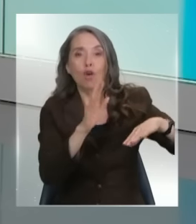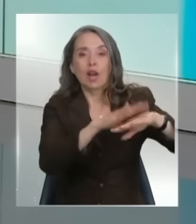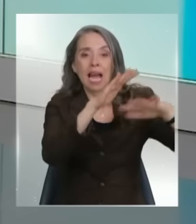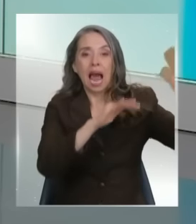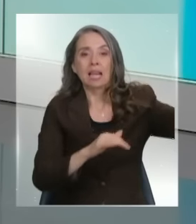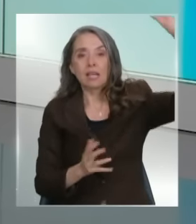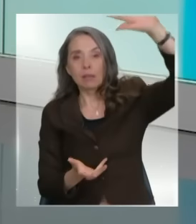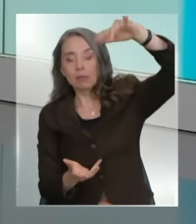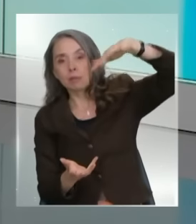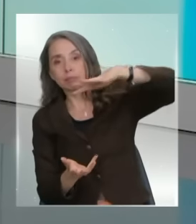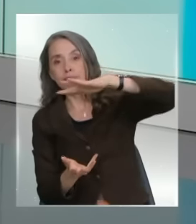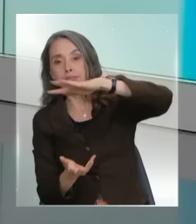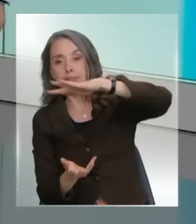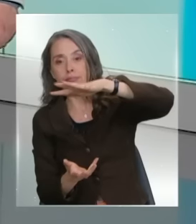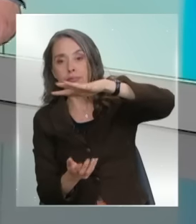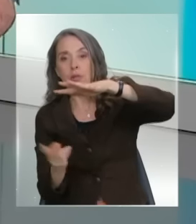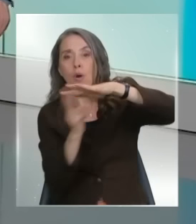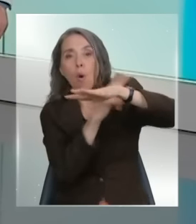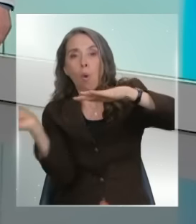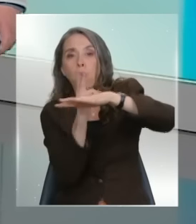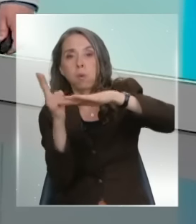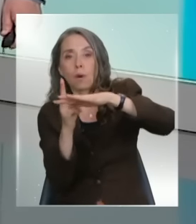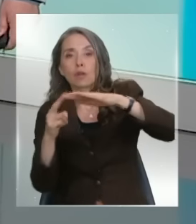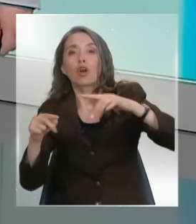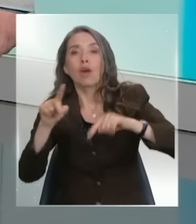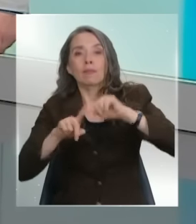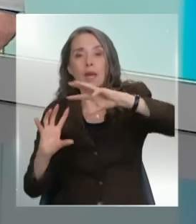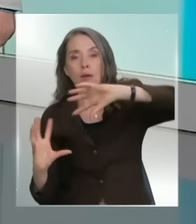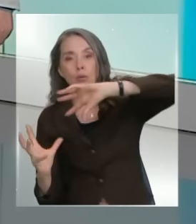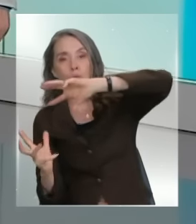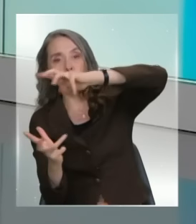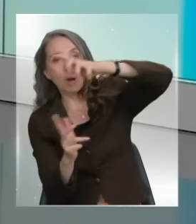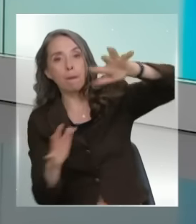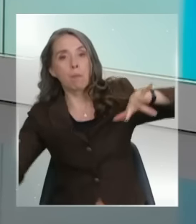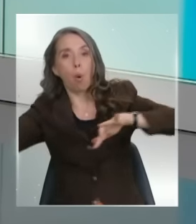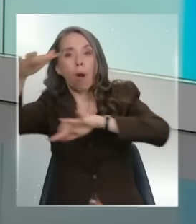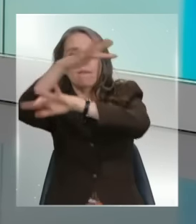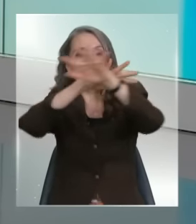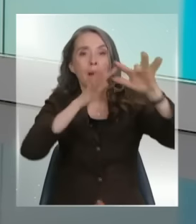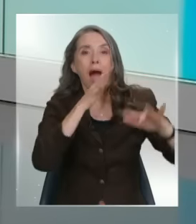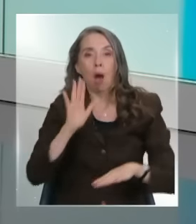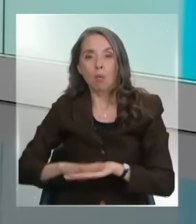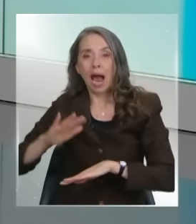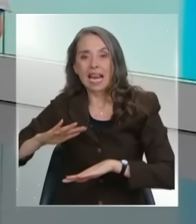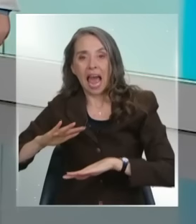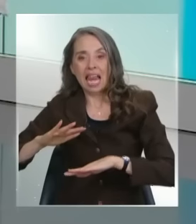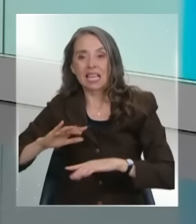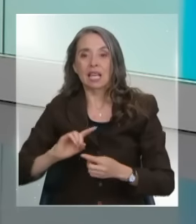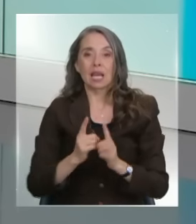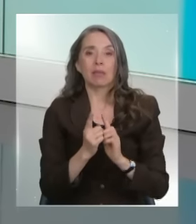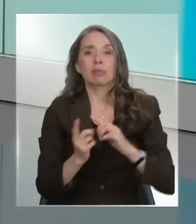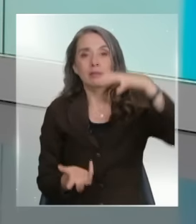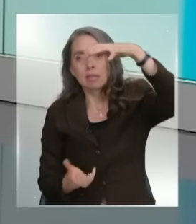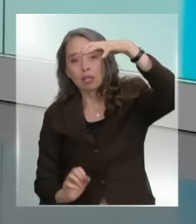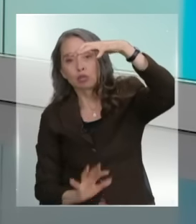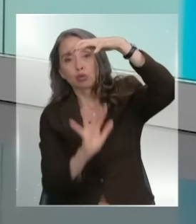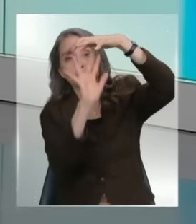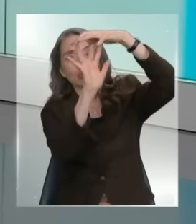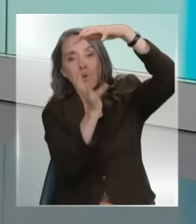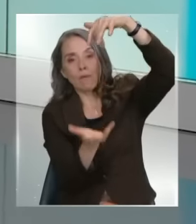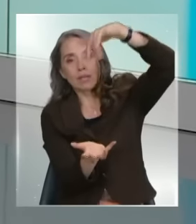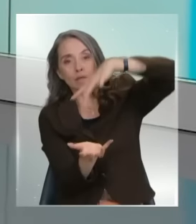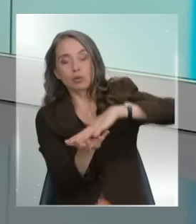estas latitudes impulsadas por los vientos y por la rotación de la Tierra. Cuando las aguas cálidas alcanzan los polos, estas